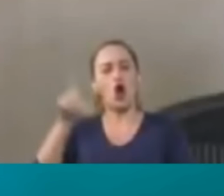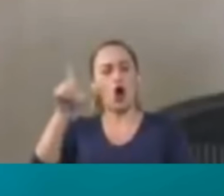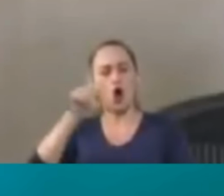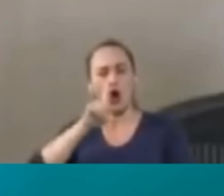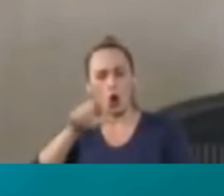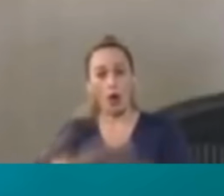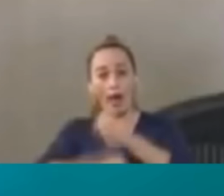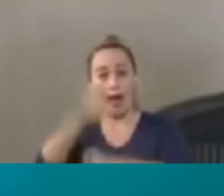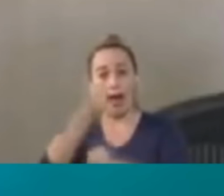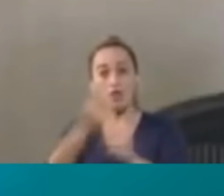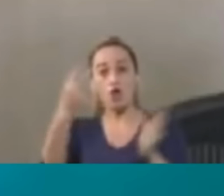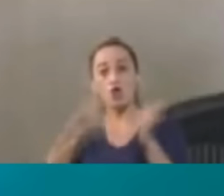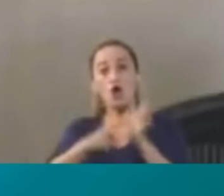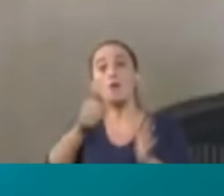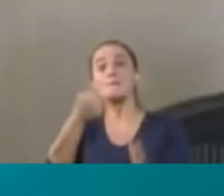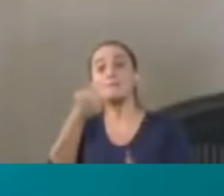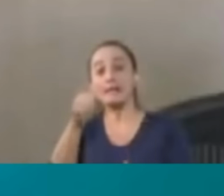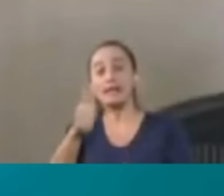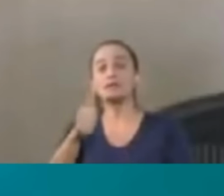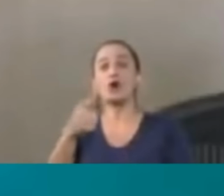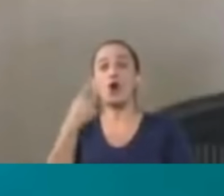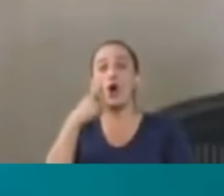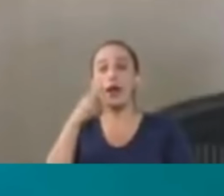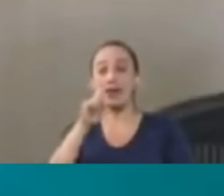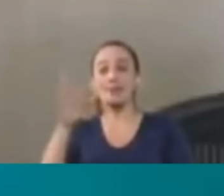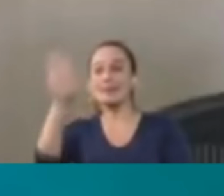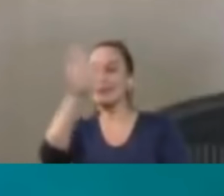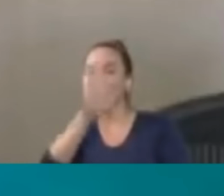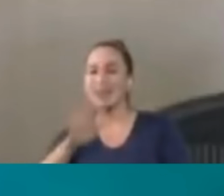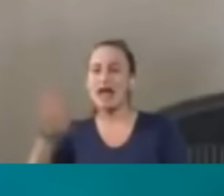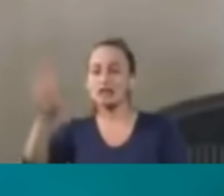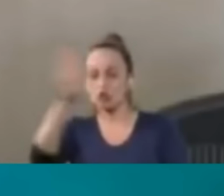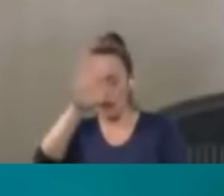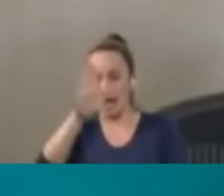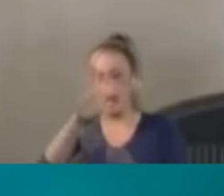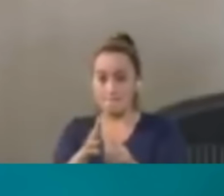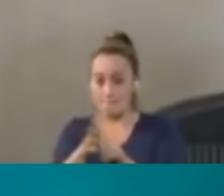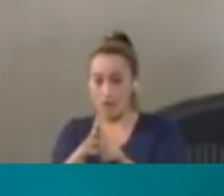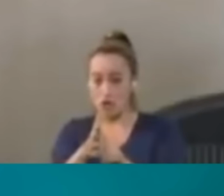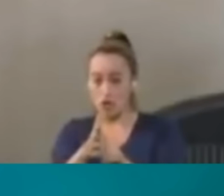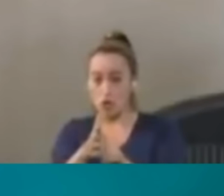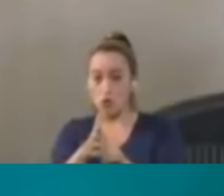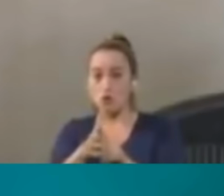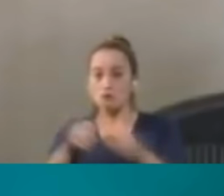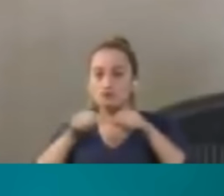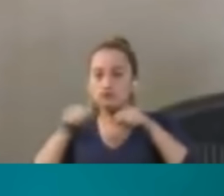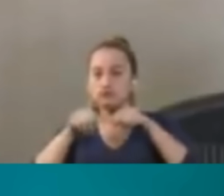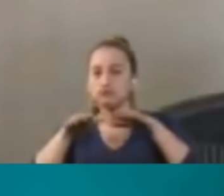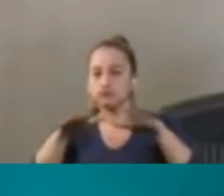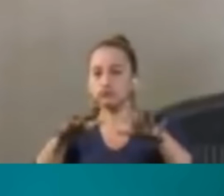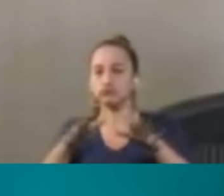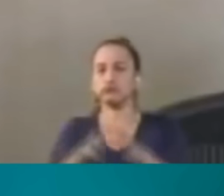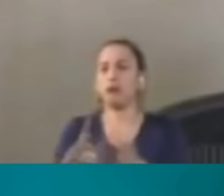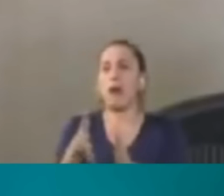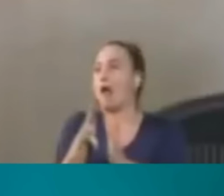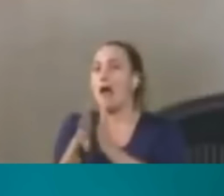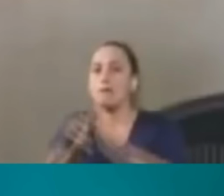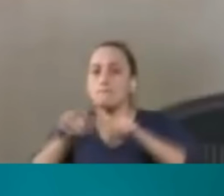año 2010, que le dije a toda la prensa nacional, sin que ningún medio reprodujera esa